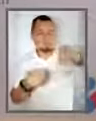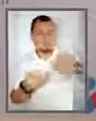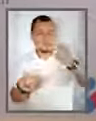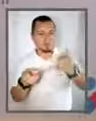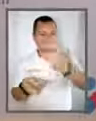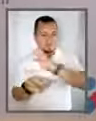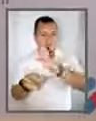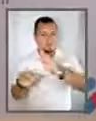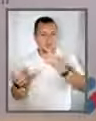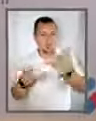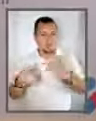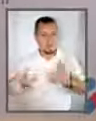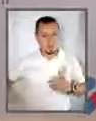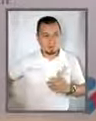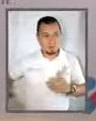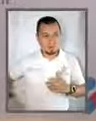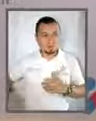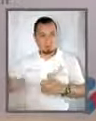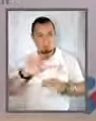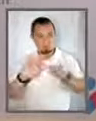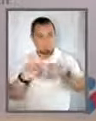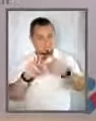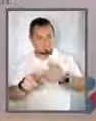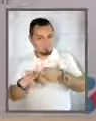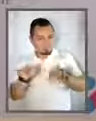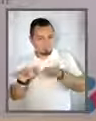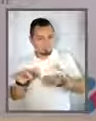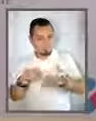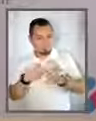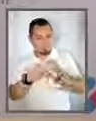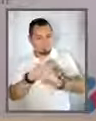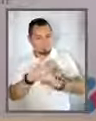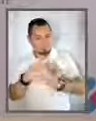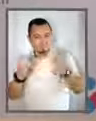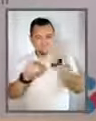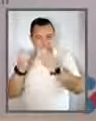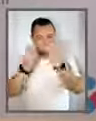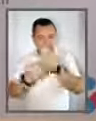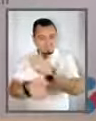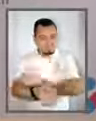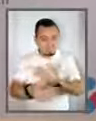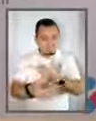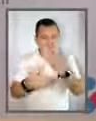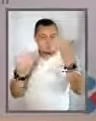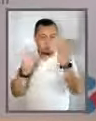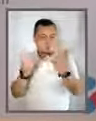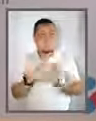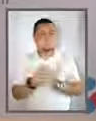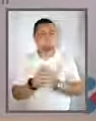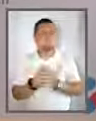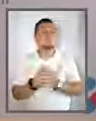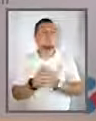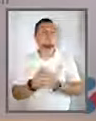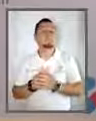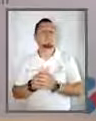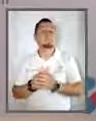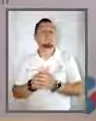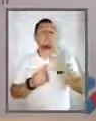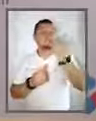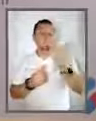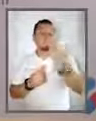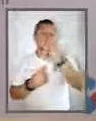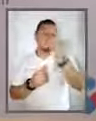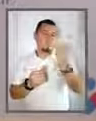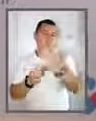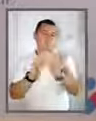que nos da ahora el gobernador estaremos haciendo las próximas gestiones y nada más